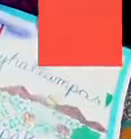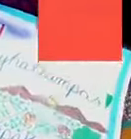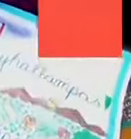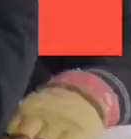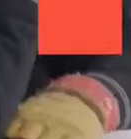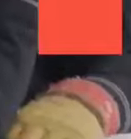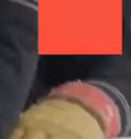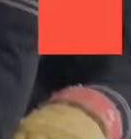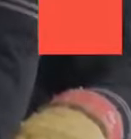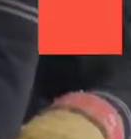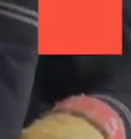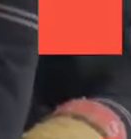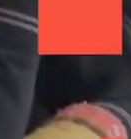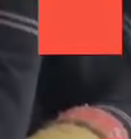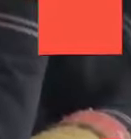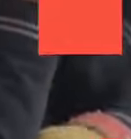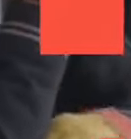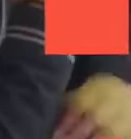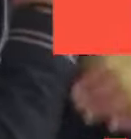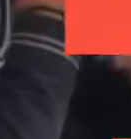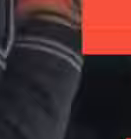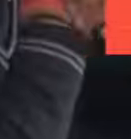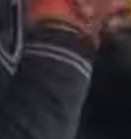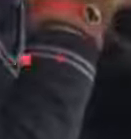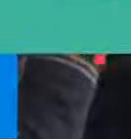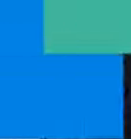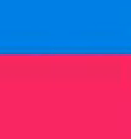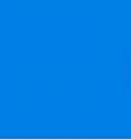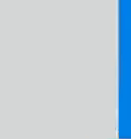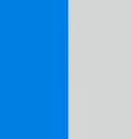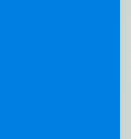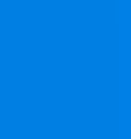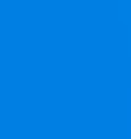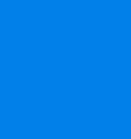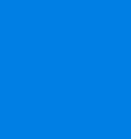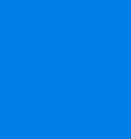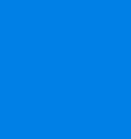A continuación, Aprendo en Casa, primaria.